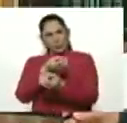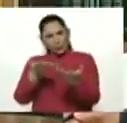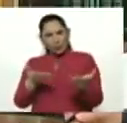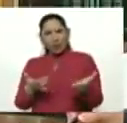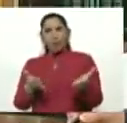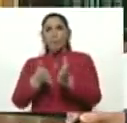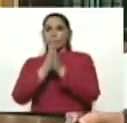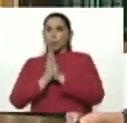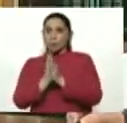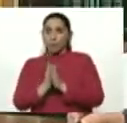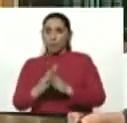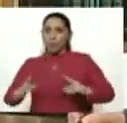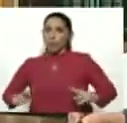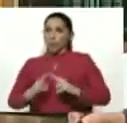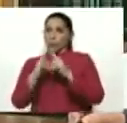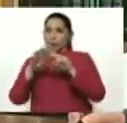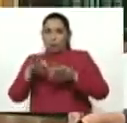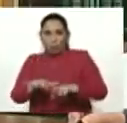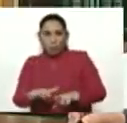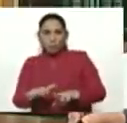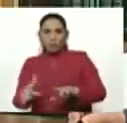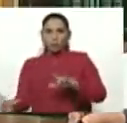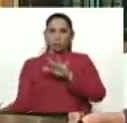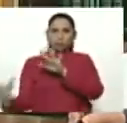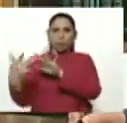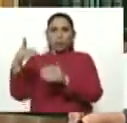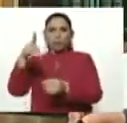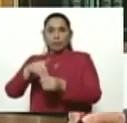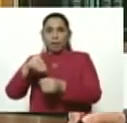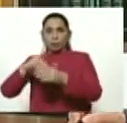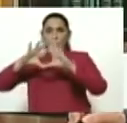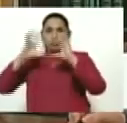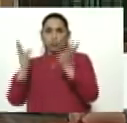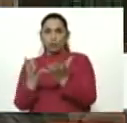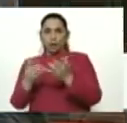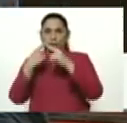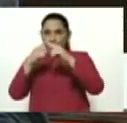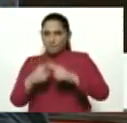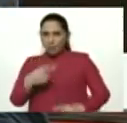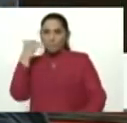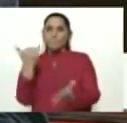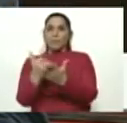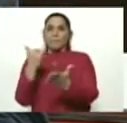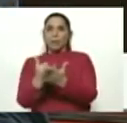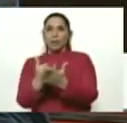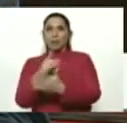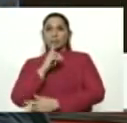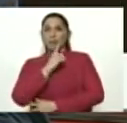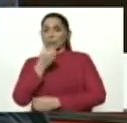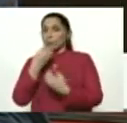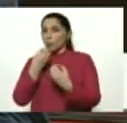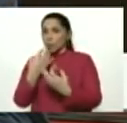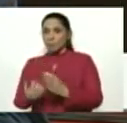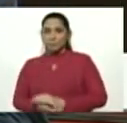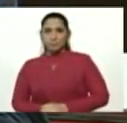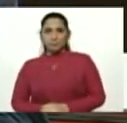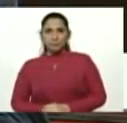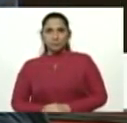mi computadora y me conectan con los datos mundiales, todo lo que se llama tener un buen